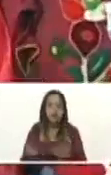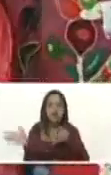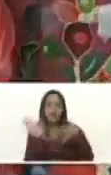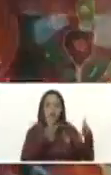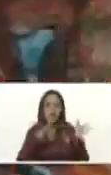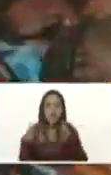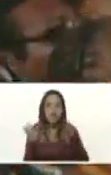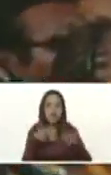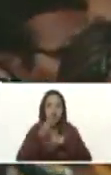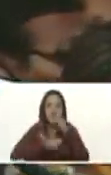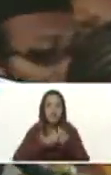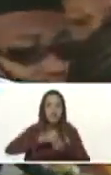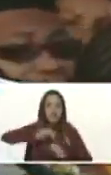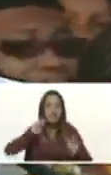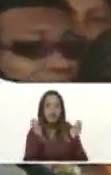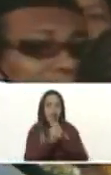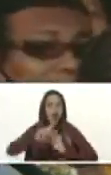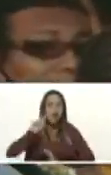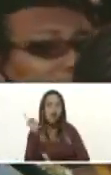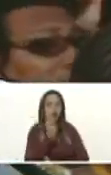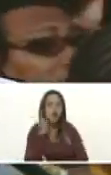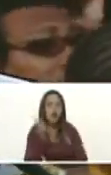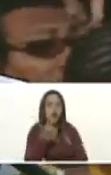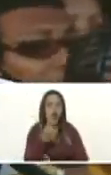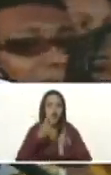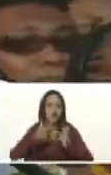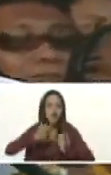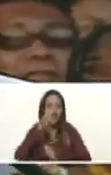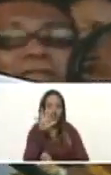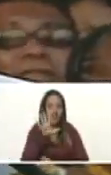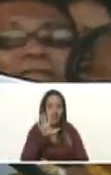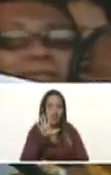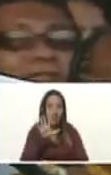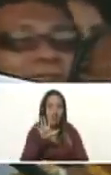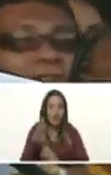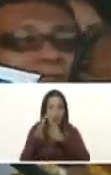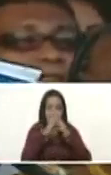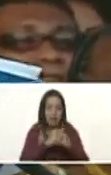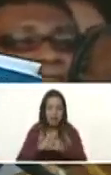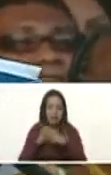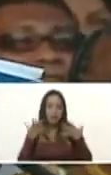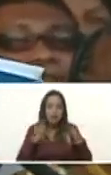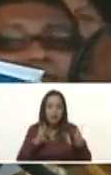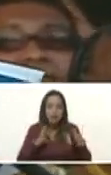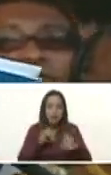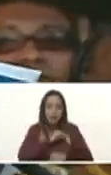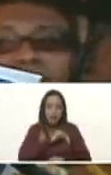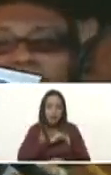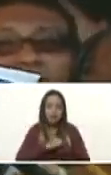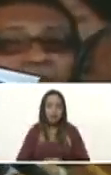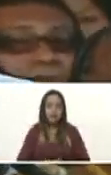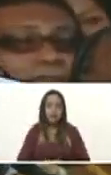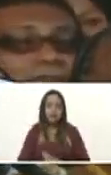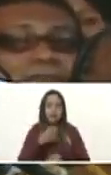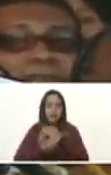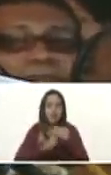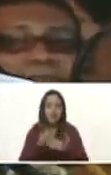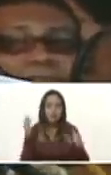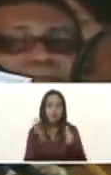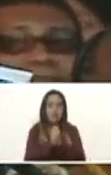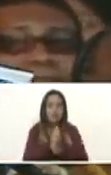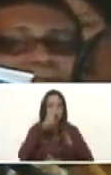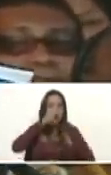Que se va a convertir en huracán de categoría 5 al que el imperio le tiembla. Y lo vamos a lograr los